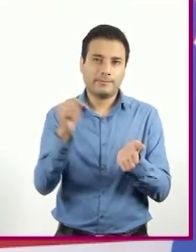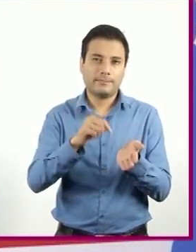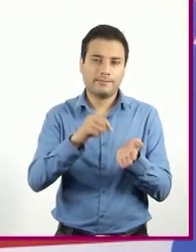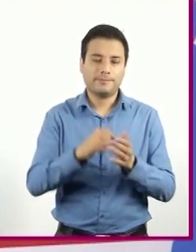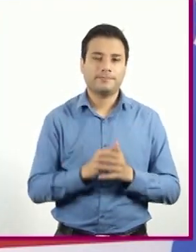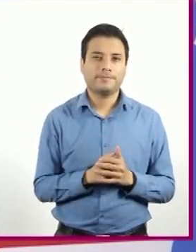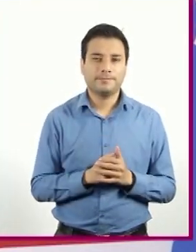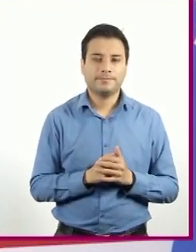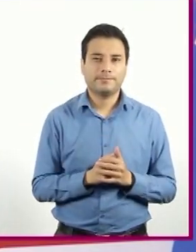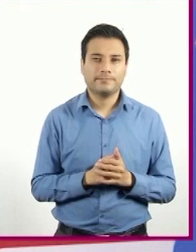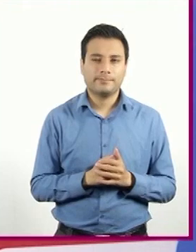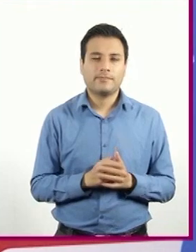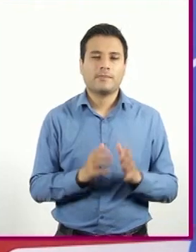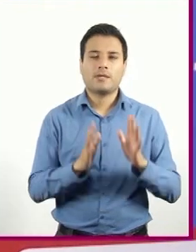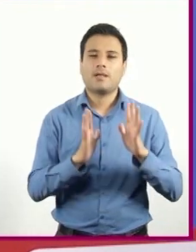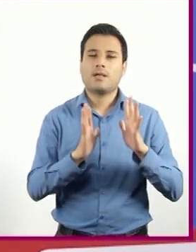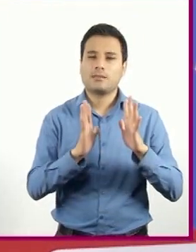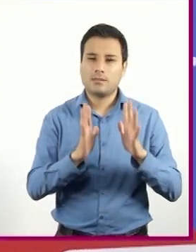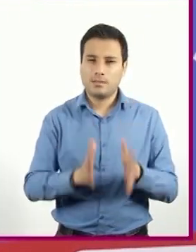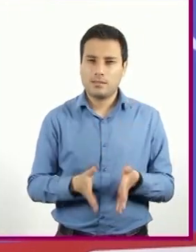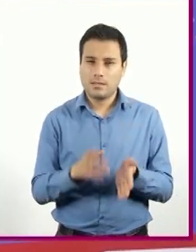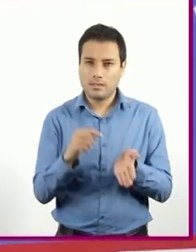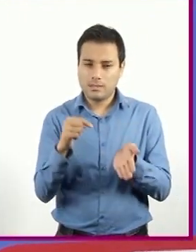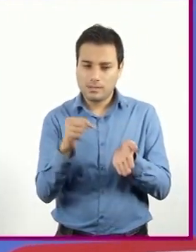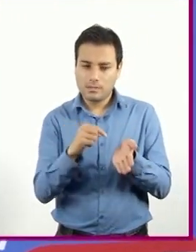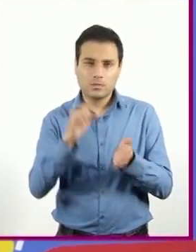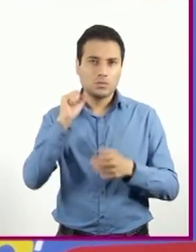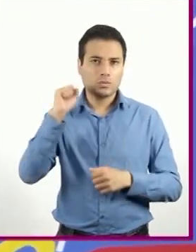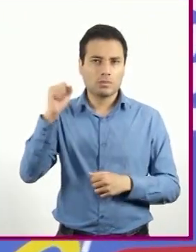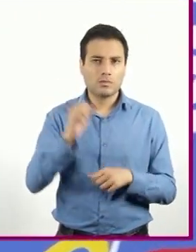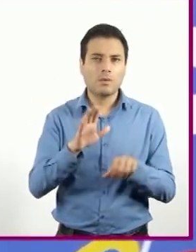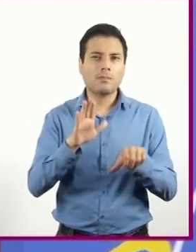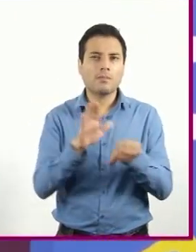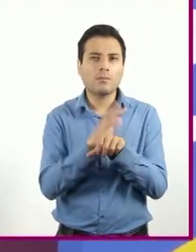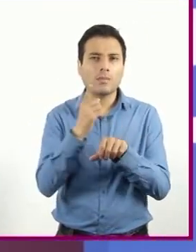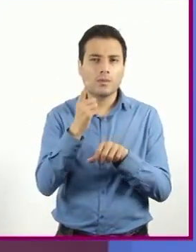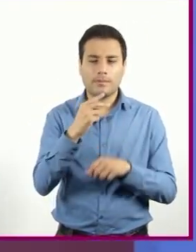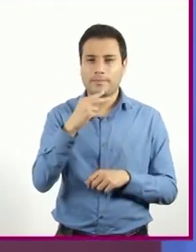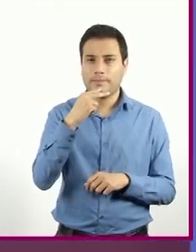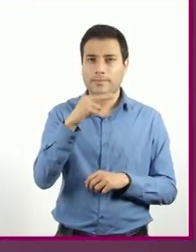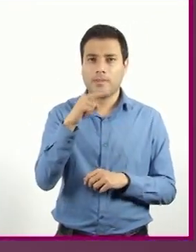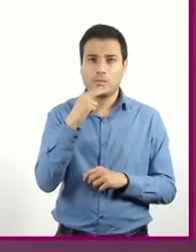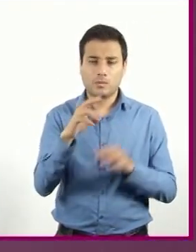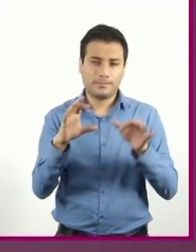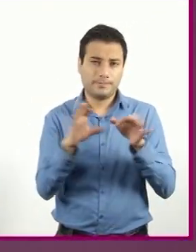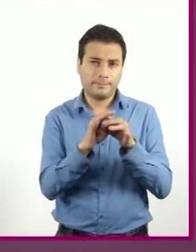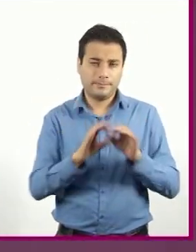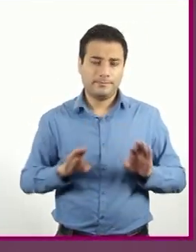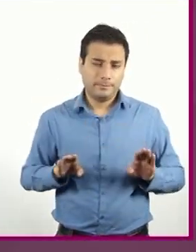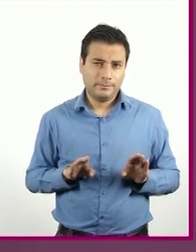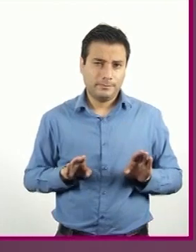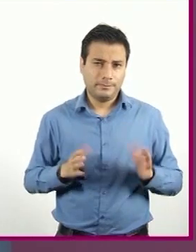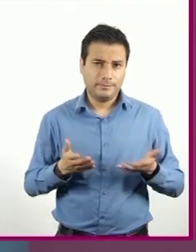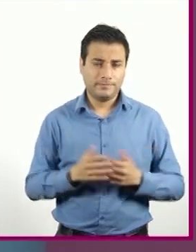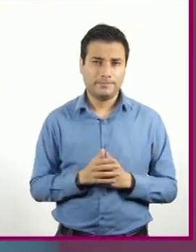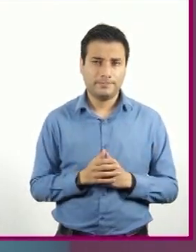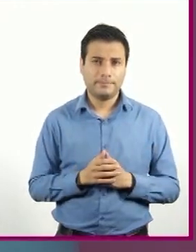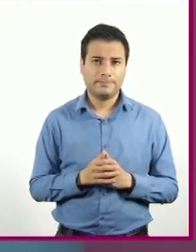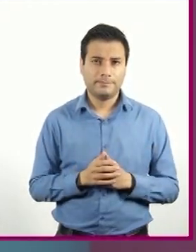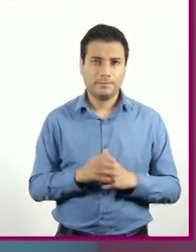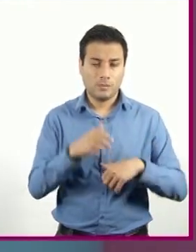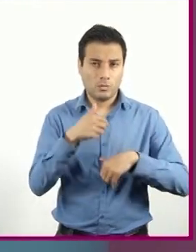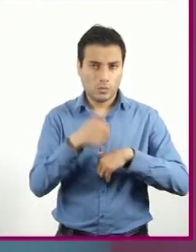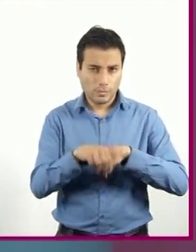Sabemos que es el sujeto porque concuerda con el verbo en número